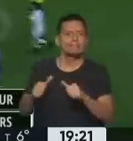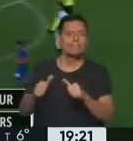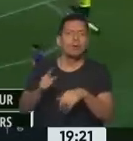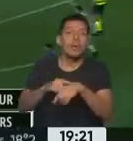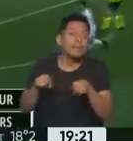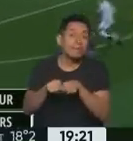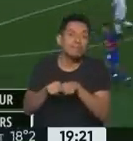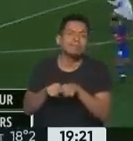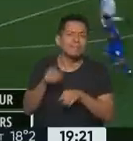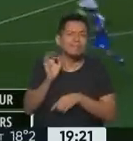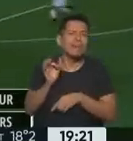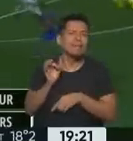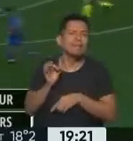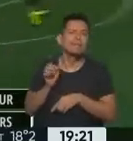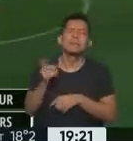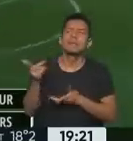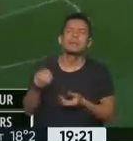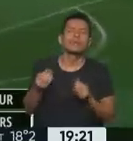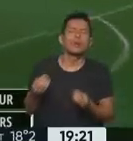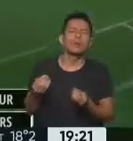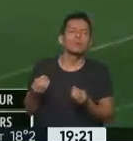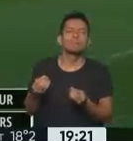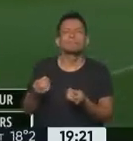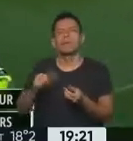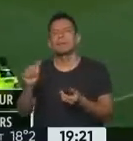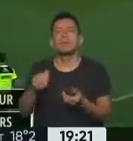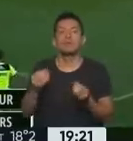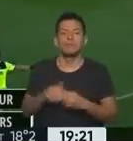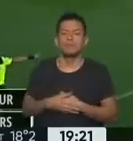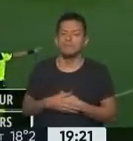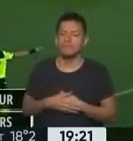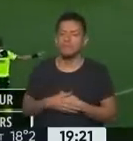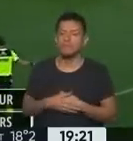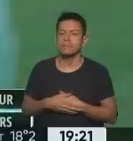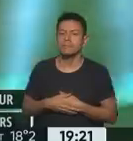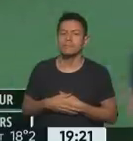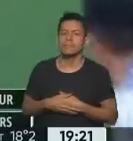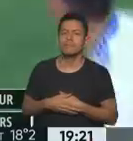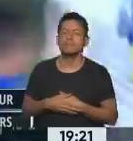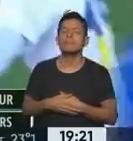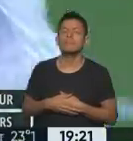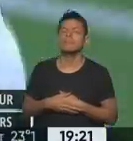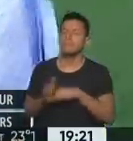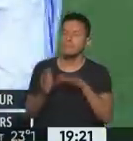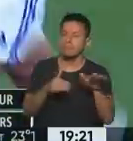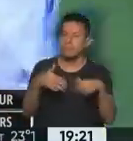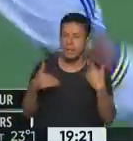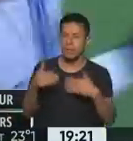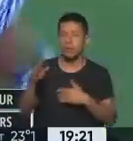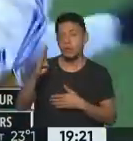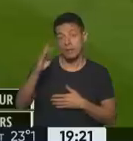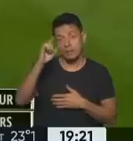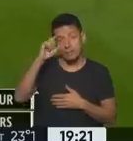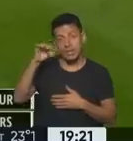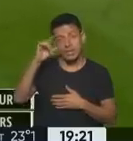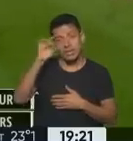es que sabés absolutamente quién puede revertir y quién no. Klubski por duplicado la victoria de Arsenal y nos metemos rápidamente en el gol de Benedetto, en el gol